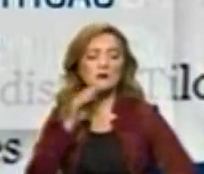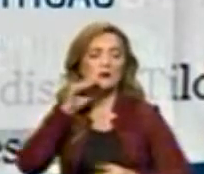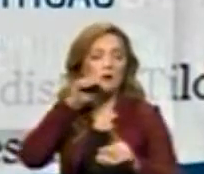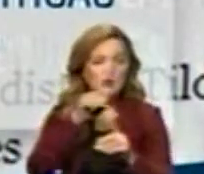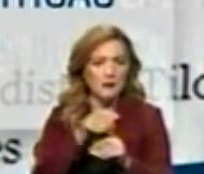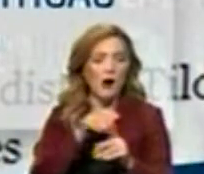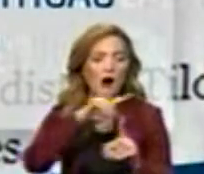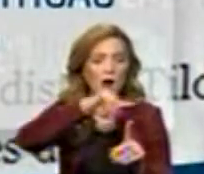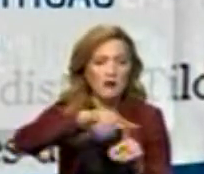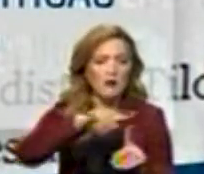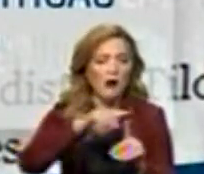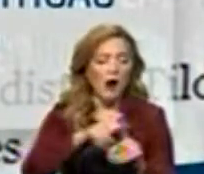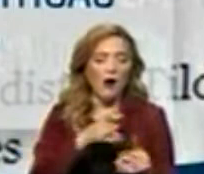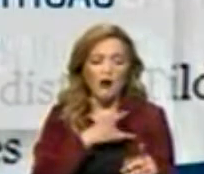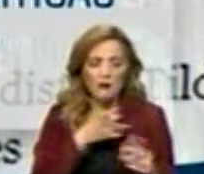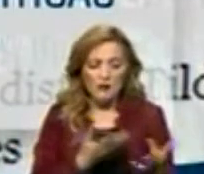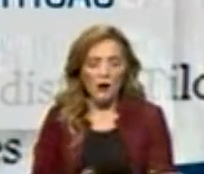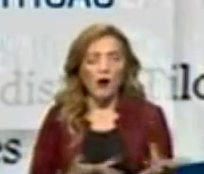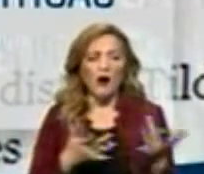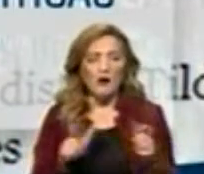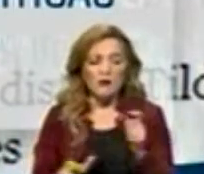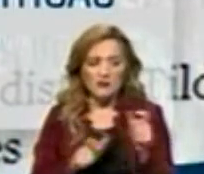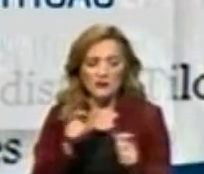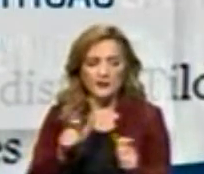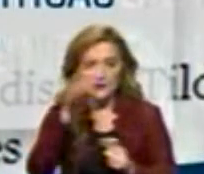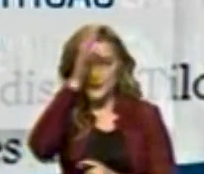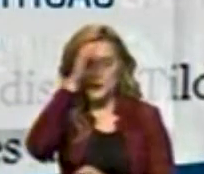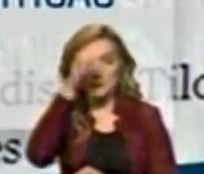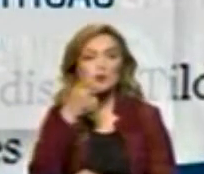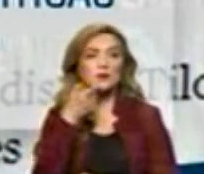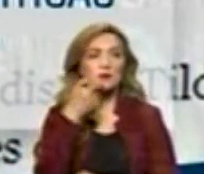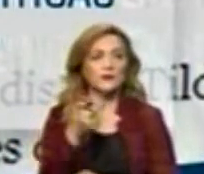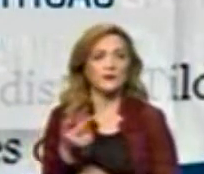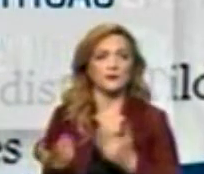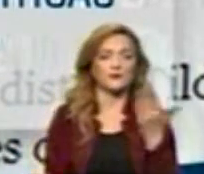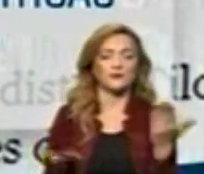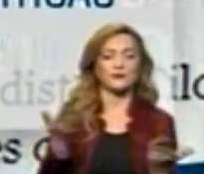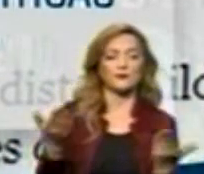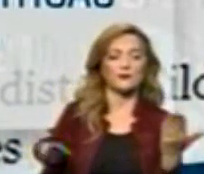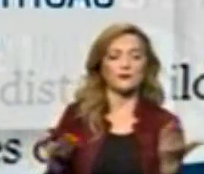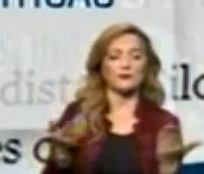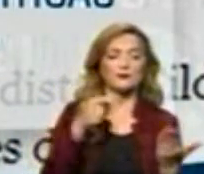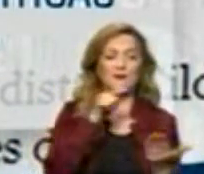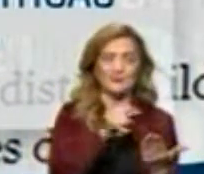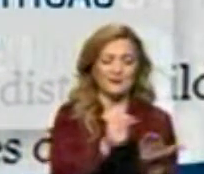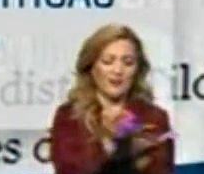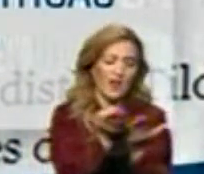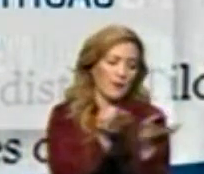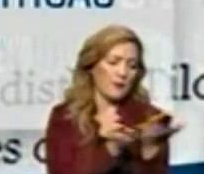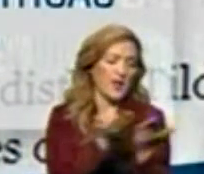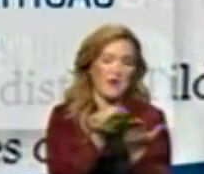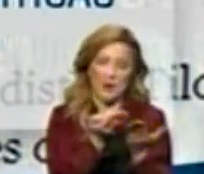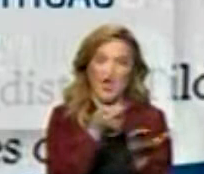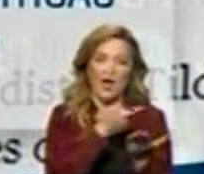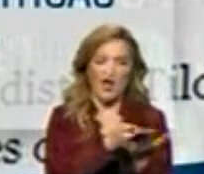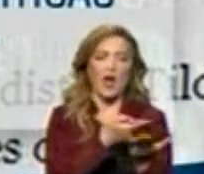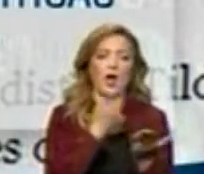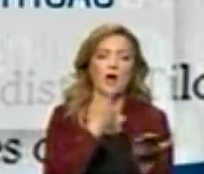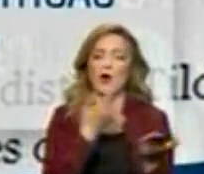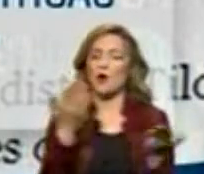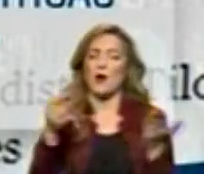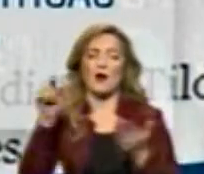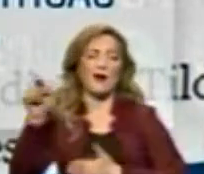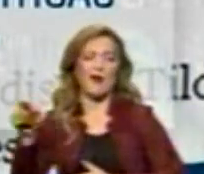positivo y sembrar esperanza entre los feligreses lo que hizo fue comparar la parábola el evangelio para lanzar dardos sin piedad y